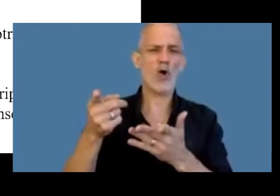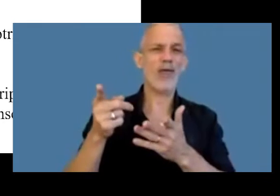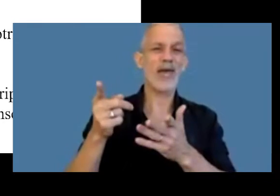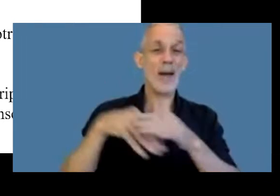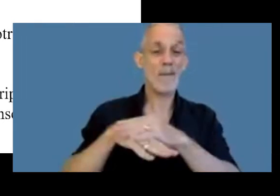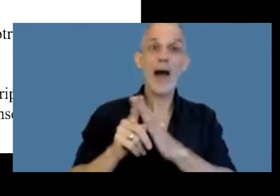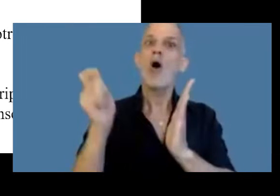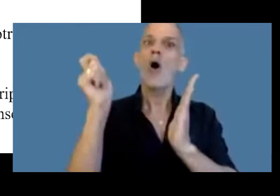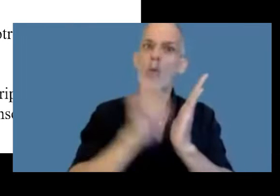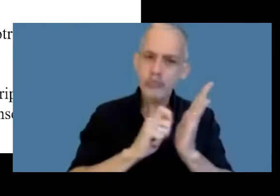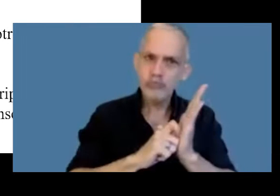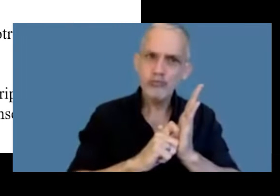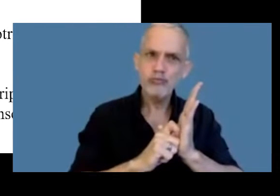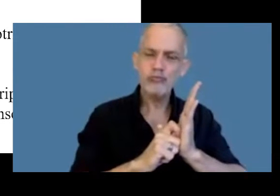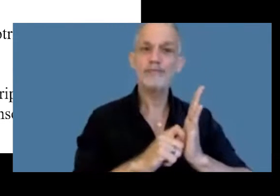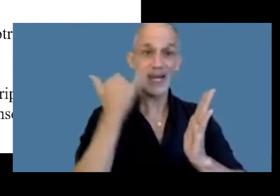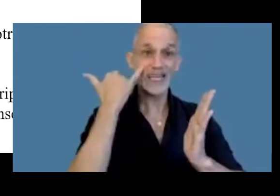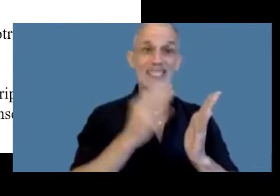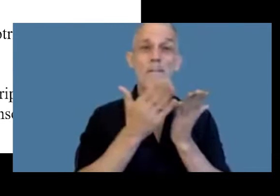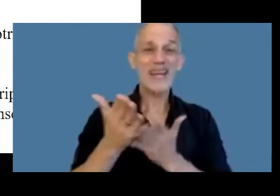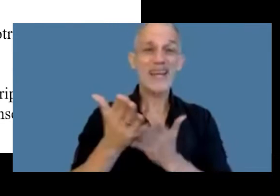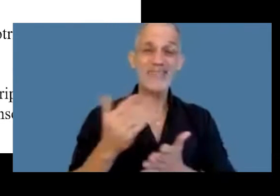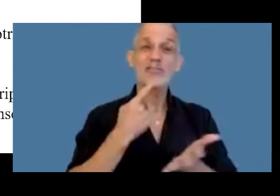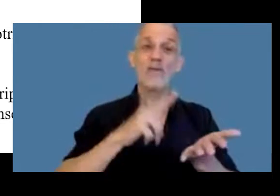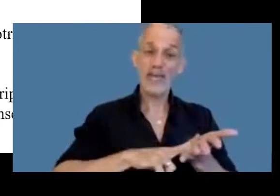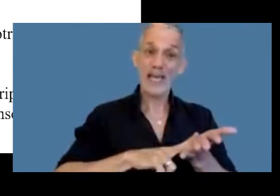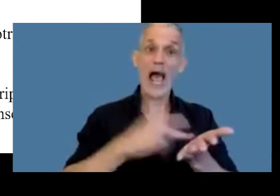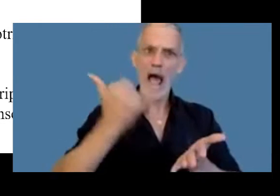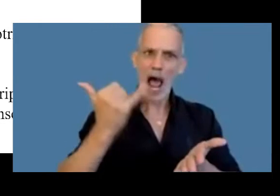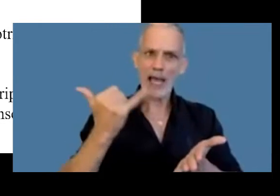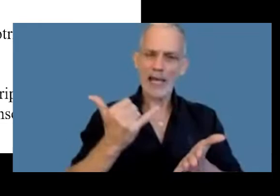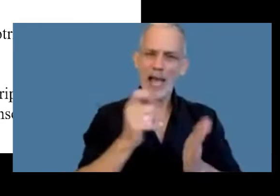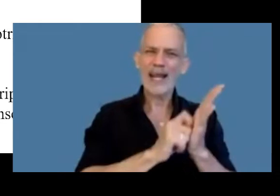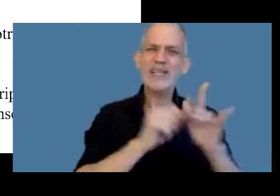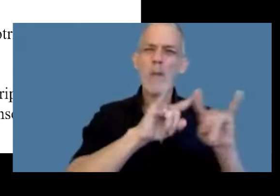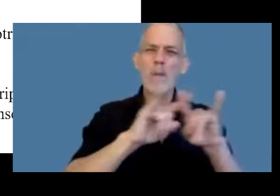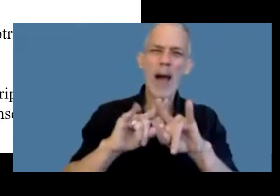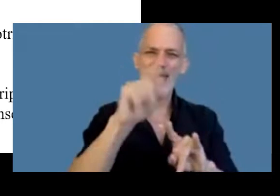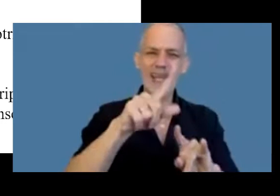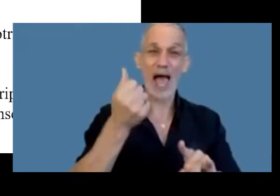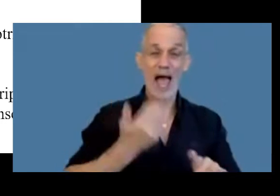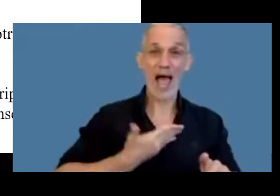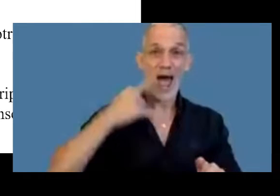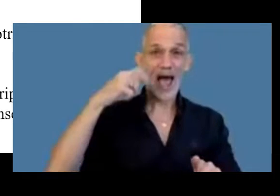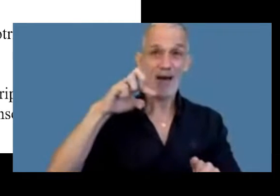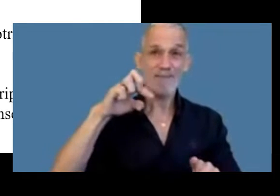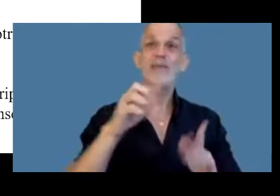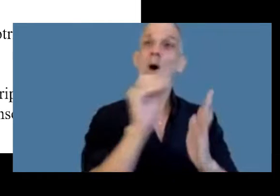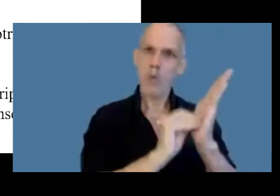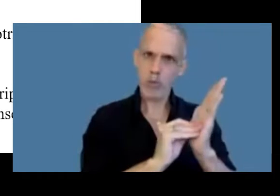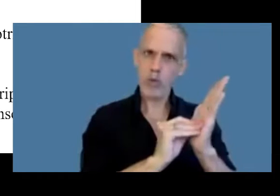en el registro de beneficios fiscales que se encuentra en la página web de AFIP, tienen el beneficio